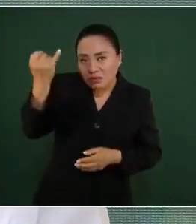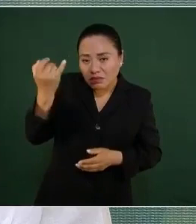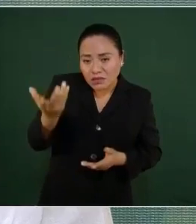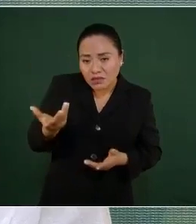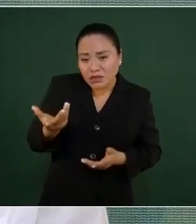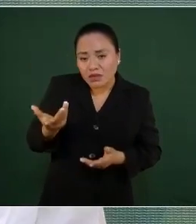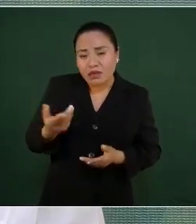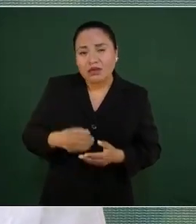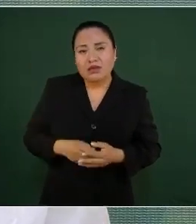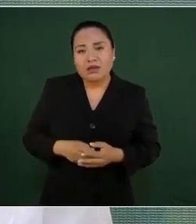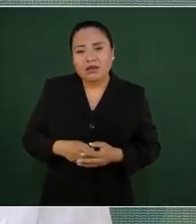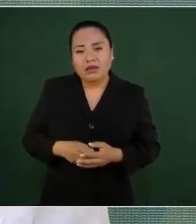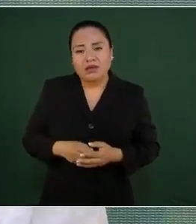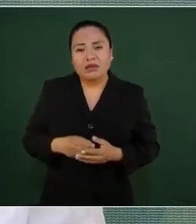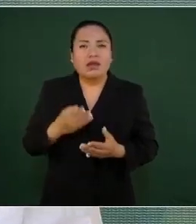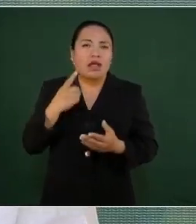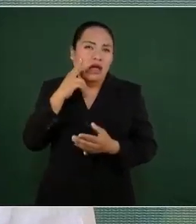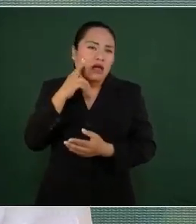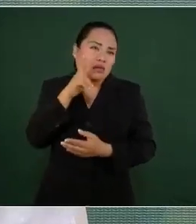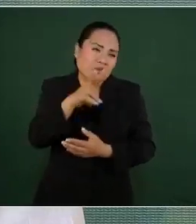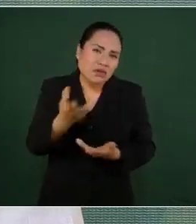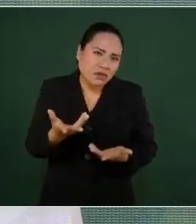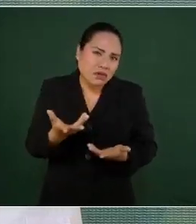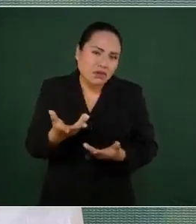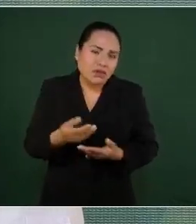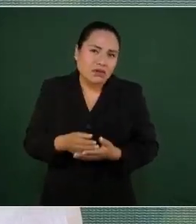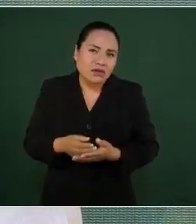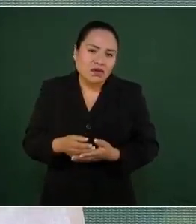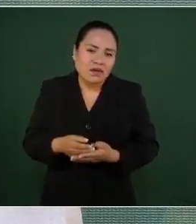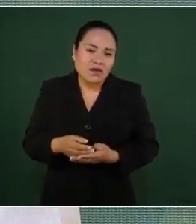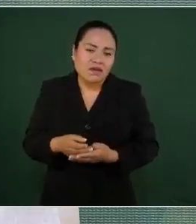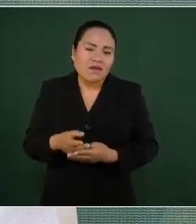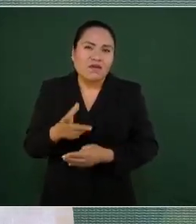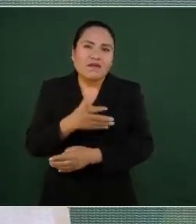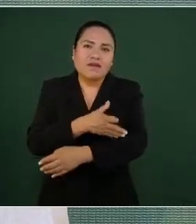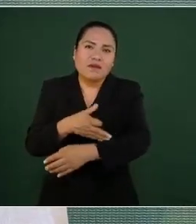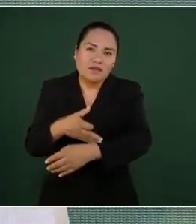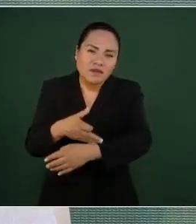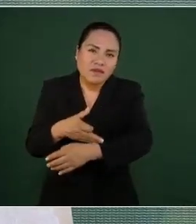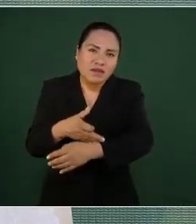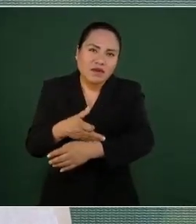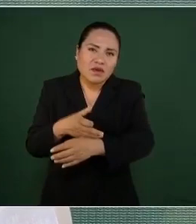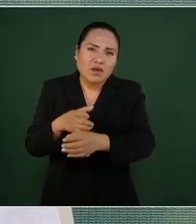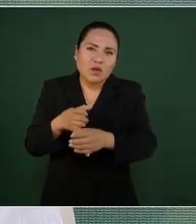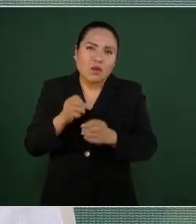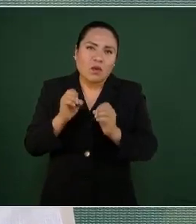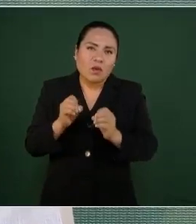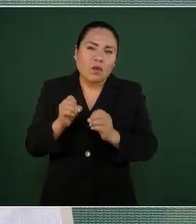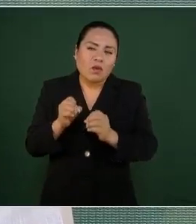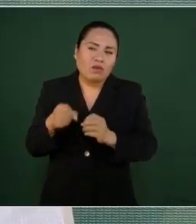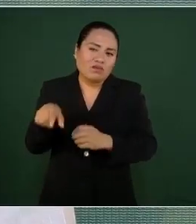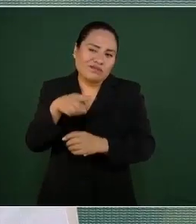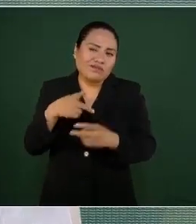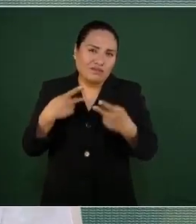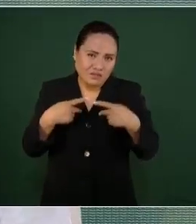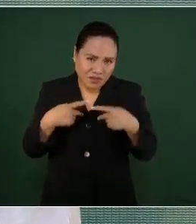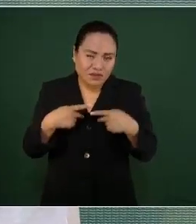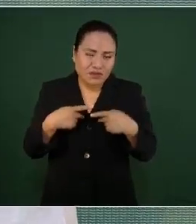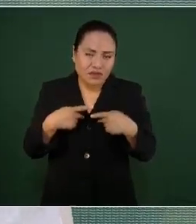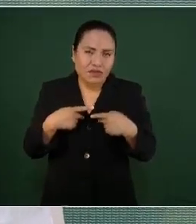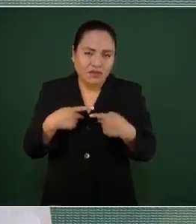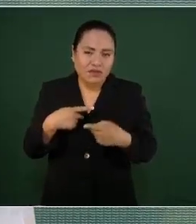de ir a ver familiares o estar con tus seres queridos,